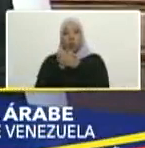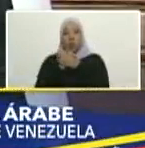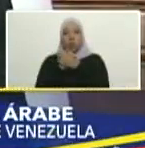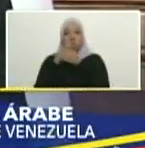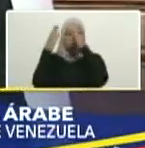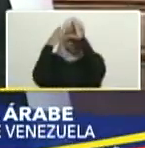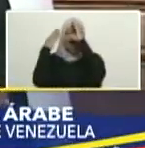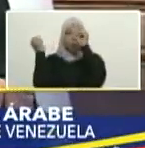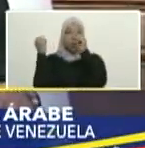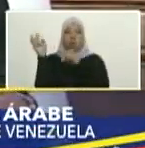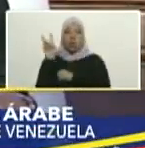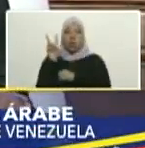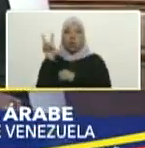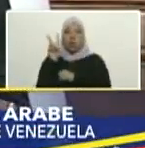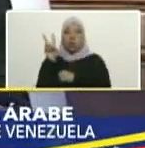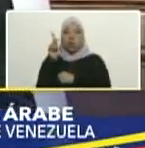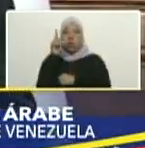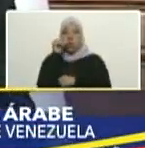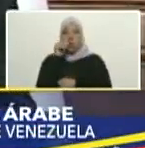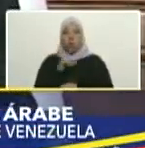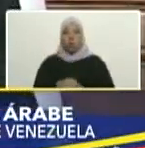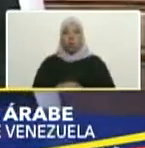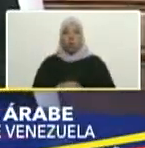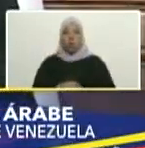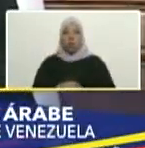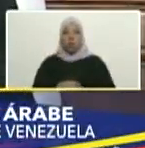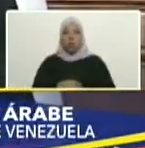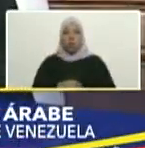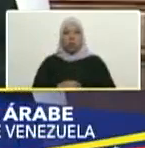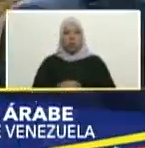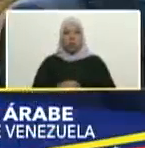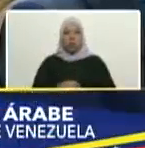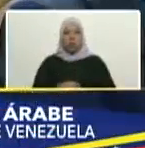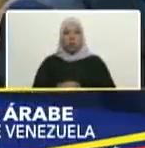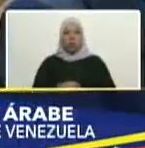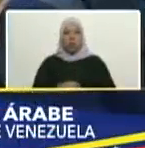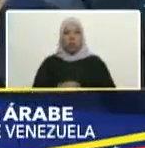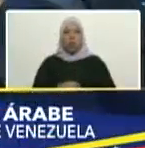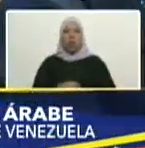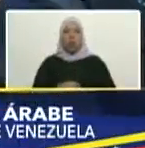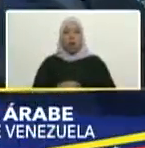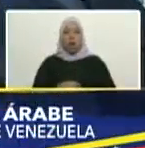canciller de Venezuela, Iván Gil, ministros, ministras,